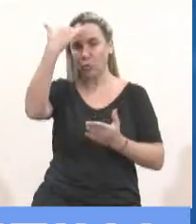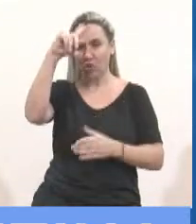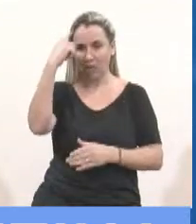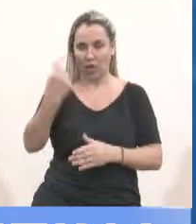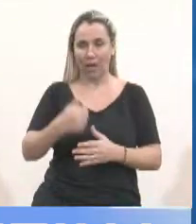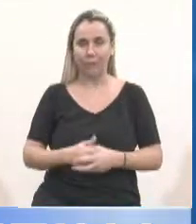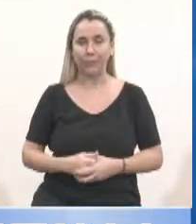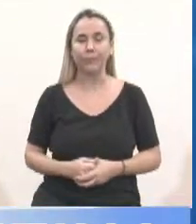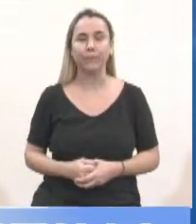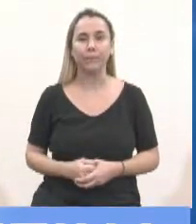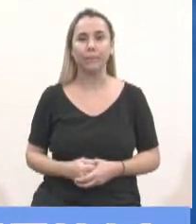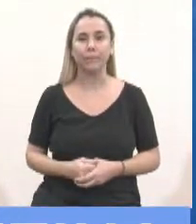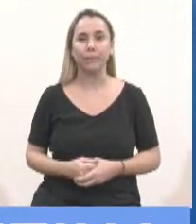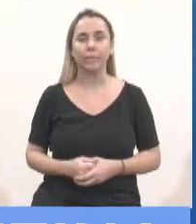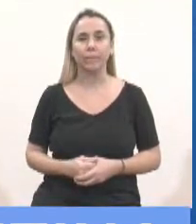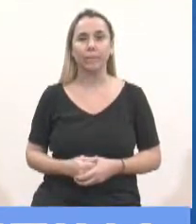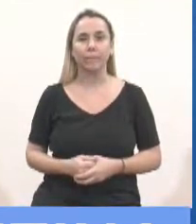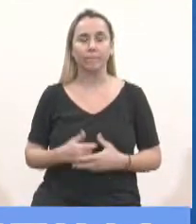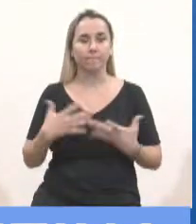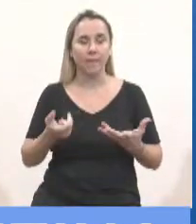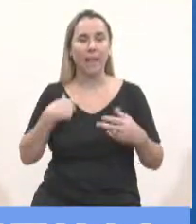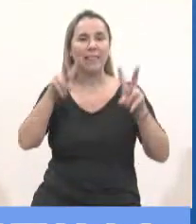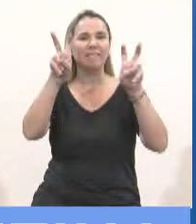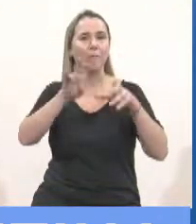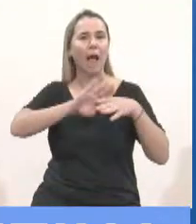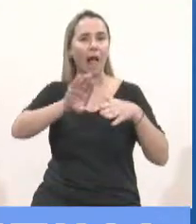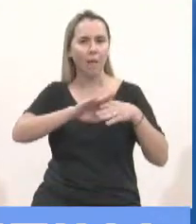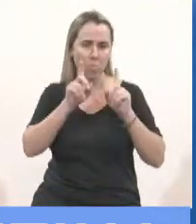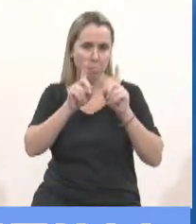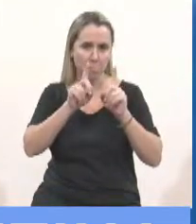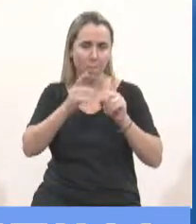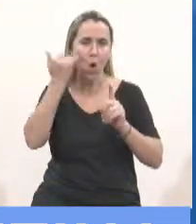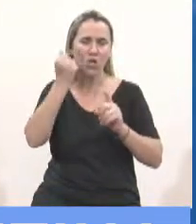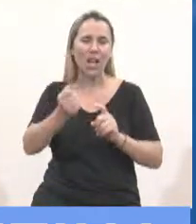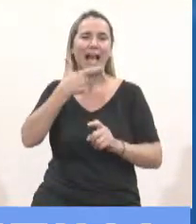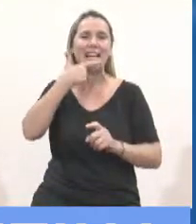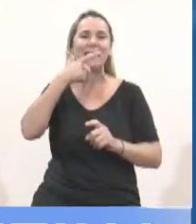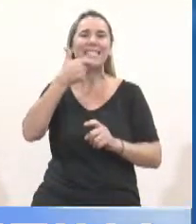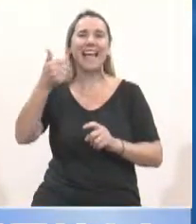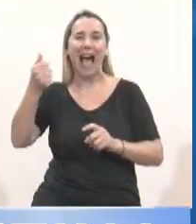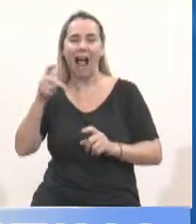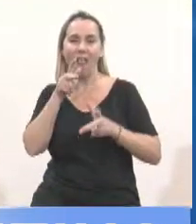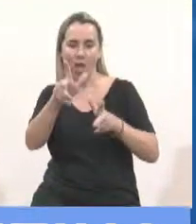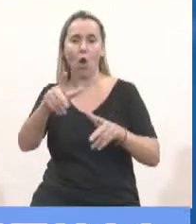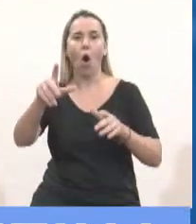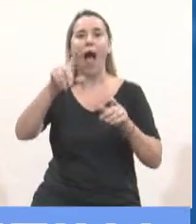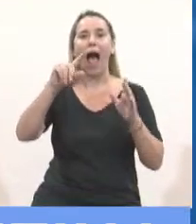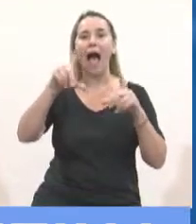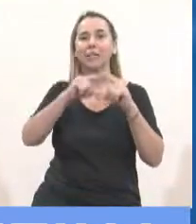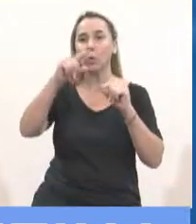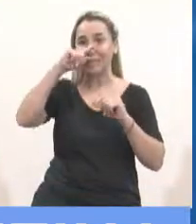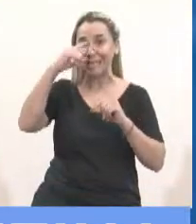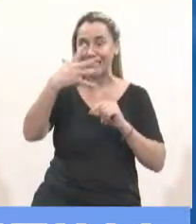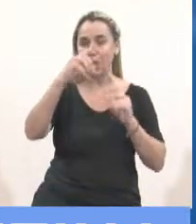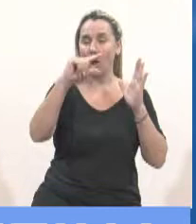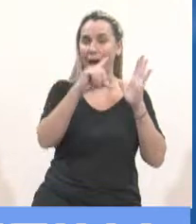Nacional. Como cuando se refiere al tema de deuda, bien lo dijo el senador Rodríguez Saá, el artículo 75,